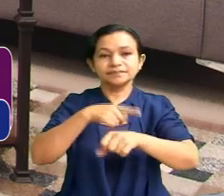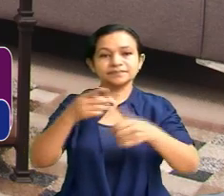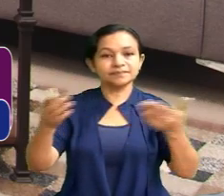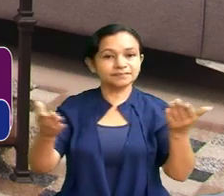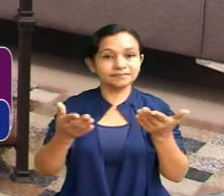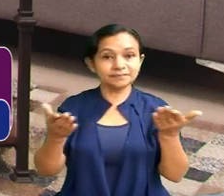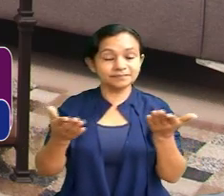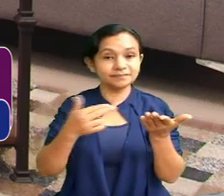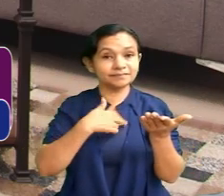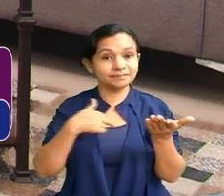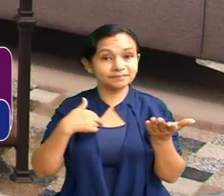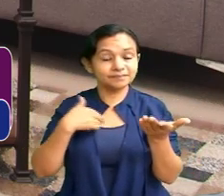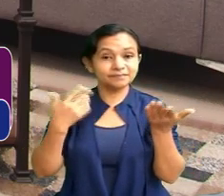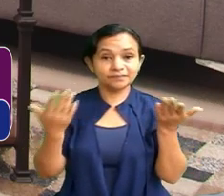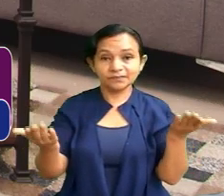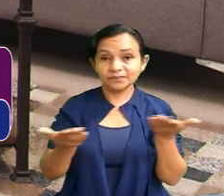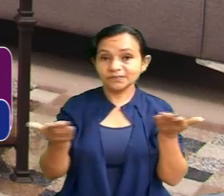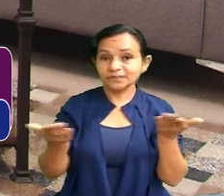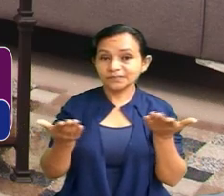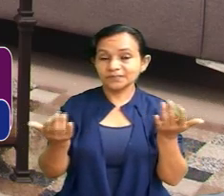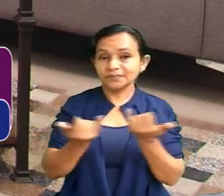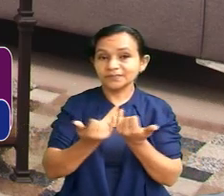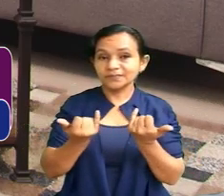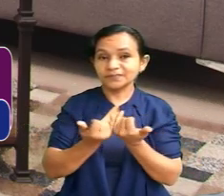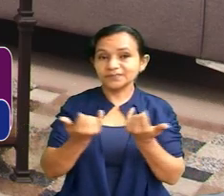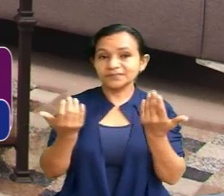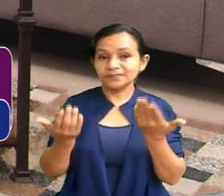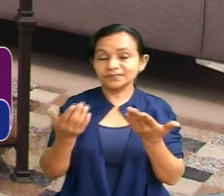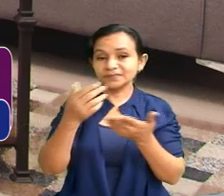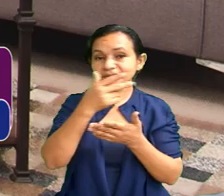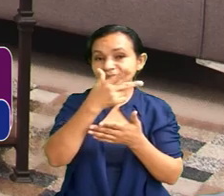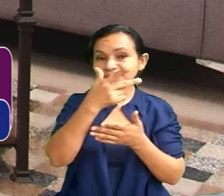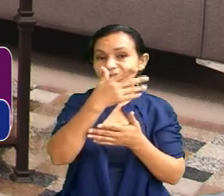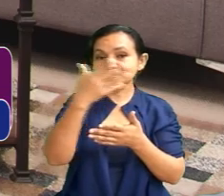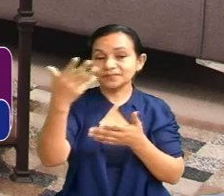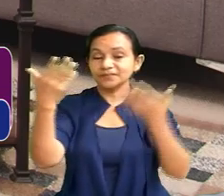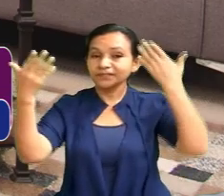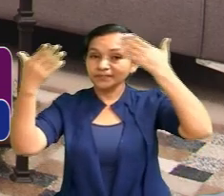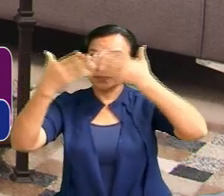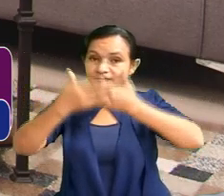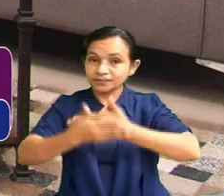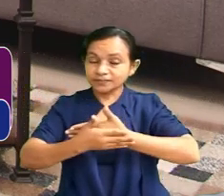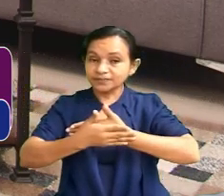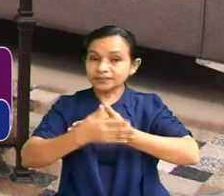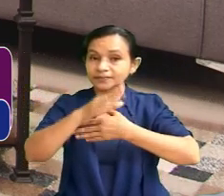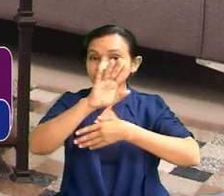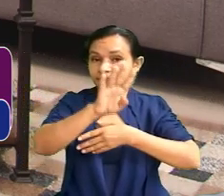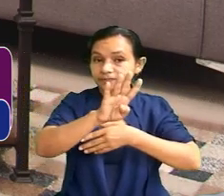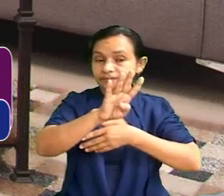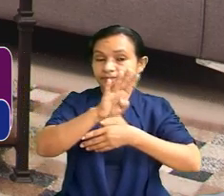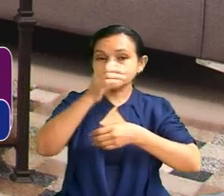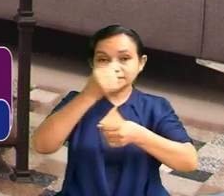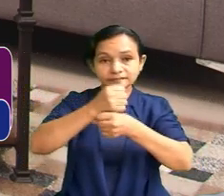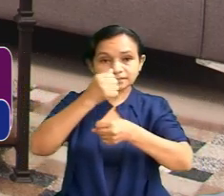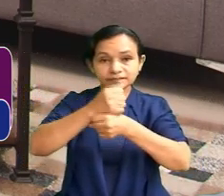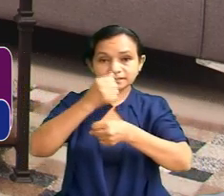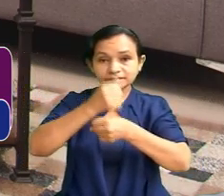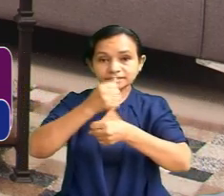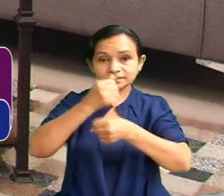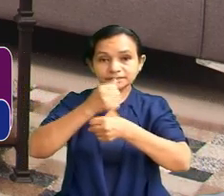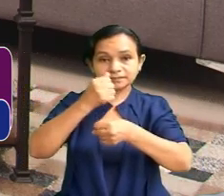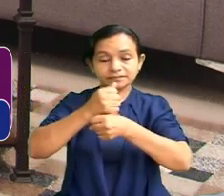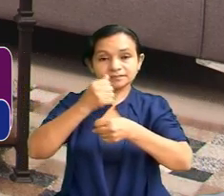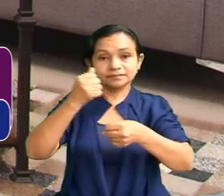terminaron su último a las cinco de la tarde y tal vez les tiene hasta las ocho nueve de la noche o empiezan desde las cuatro a trabajar o